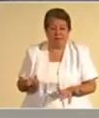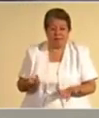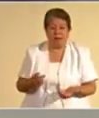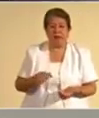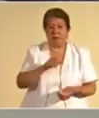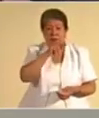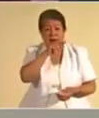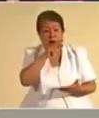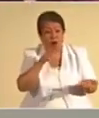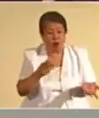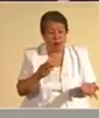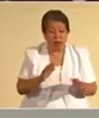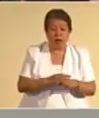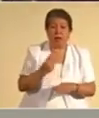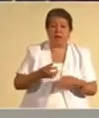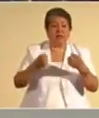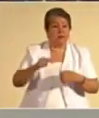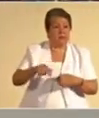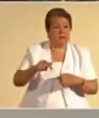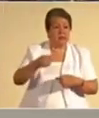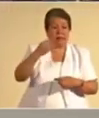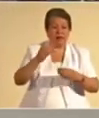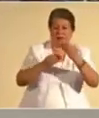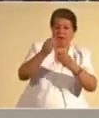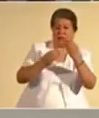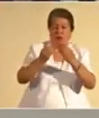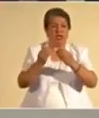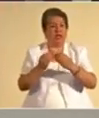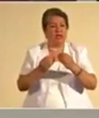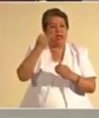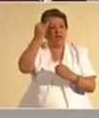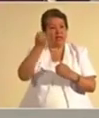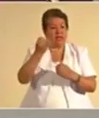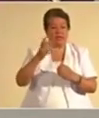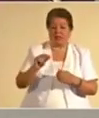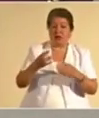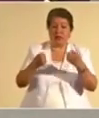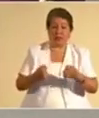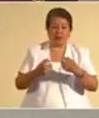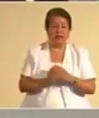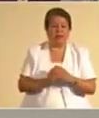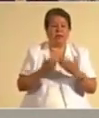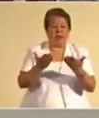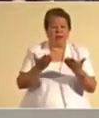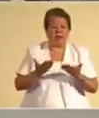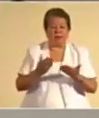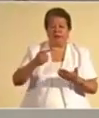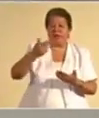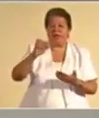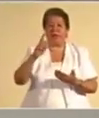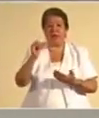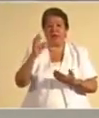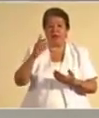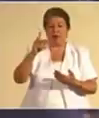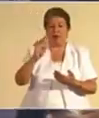muy preocupante porque estamos aquí para discutir ideas y alguien no está. Muchas gracias, candidato. Le pedimos al candidato Gerardo Pliego